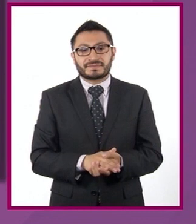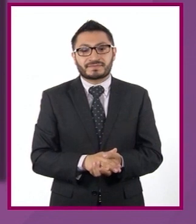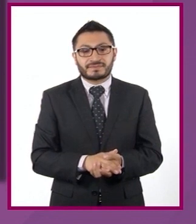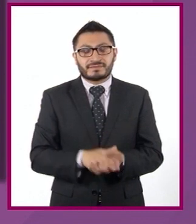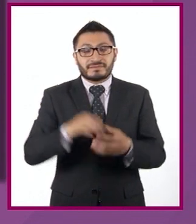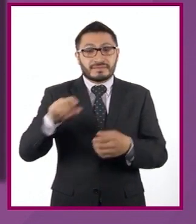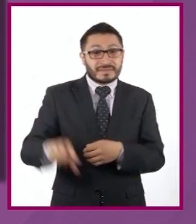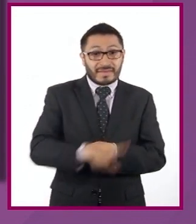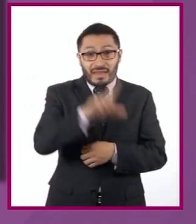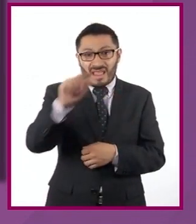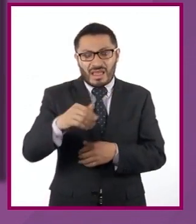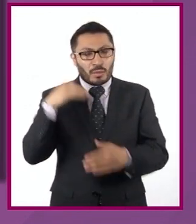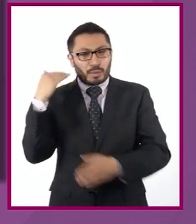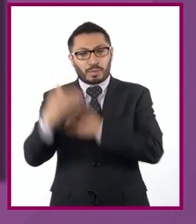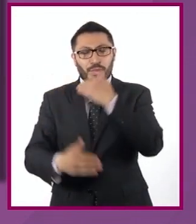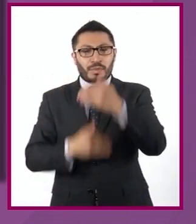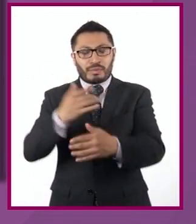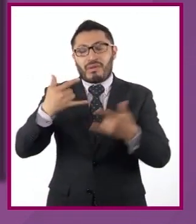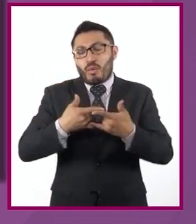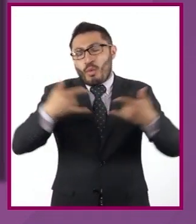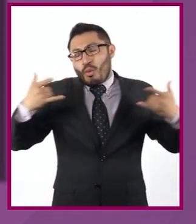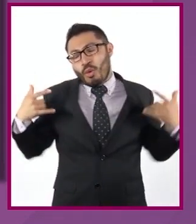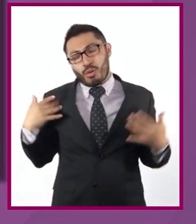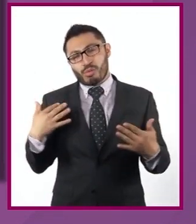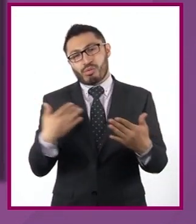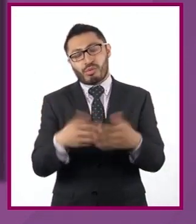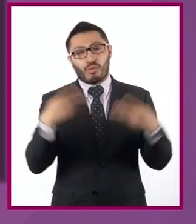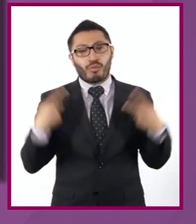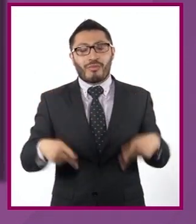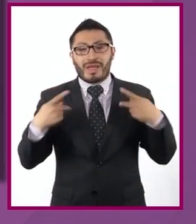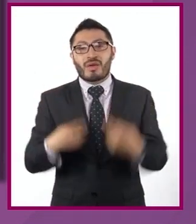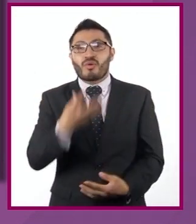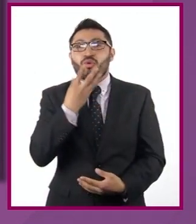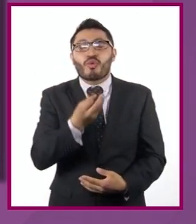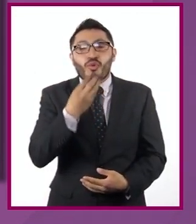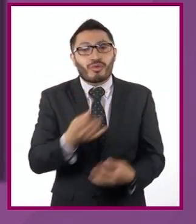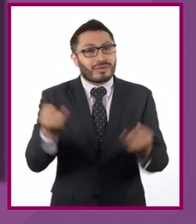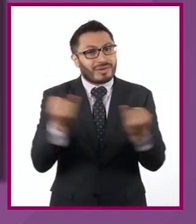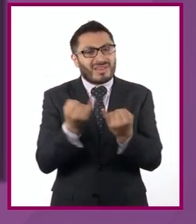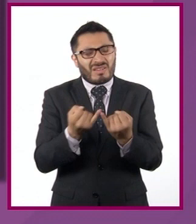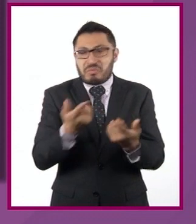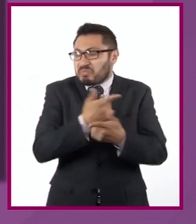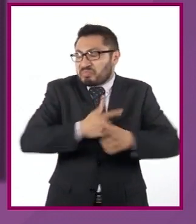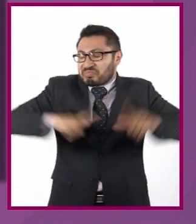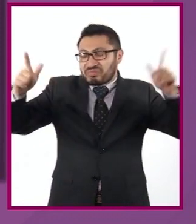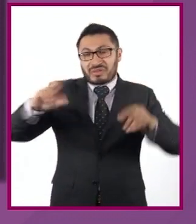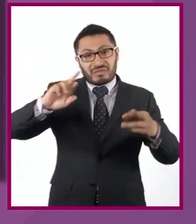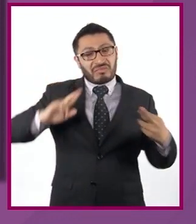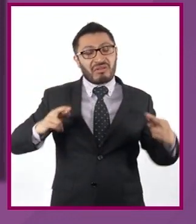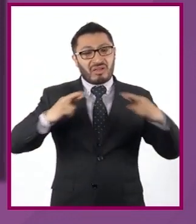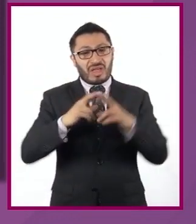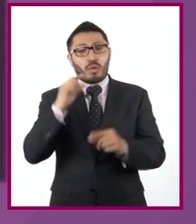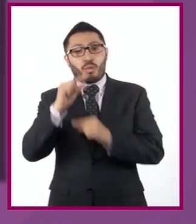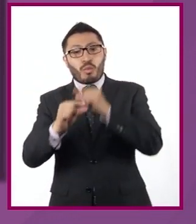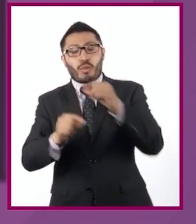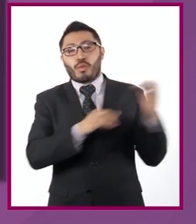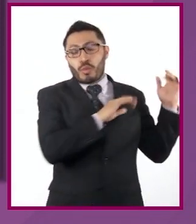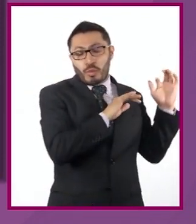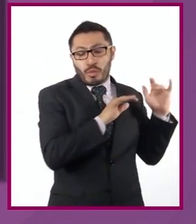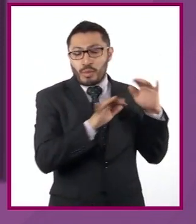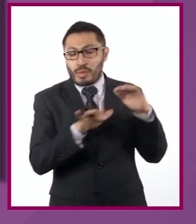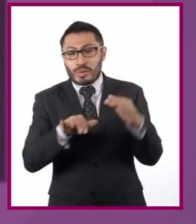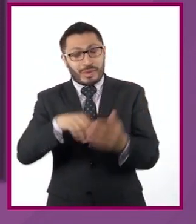Más adelante, a lo largo de nuestra historia, muchos judíos que practicaban libremente su religión fueron llegando paulatinamente a